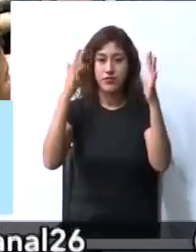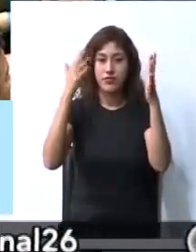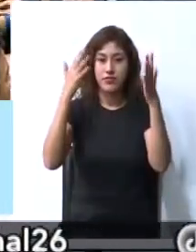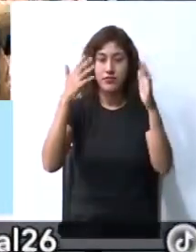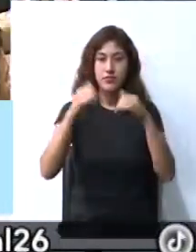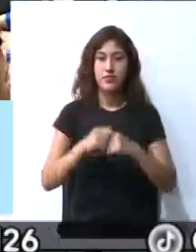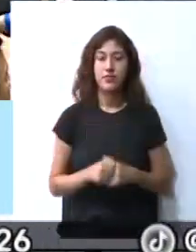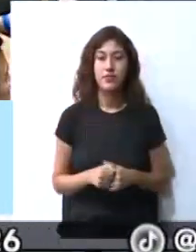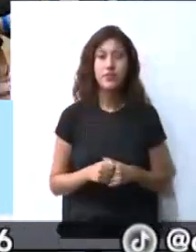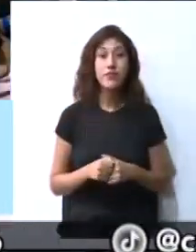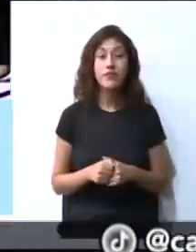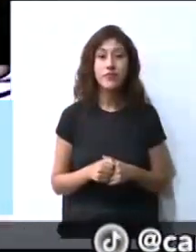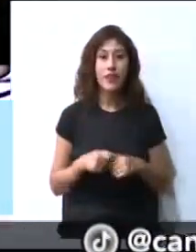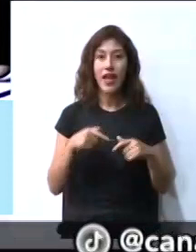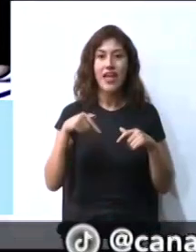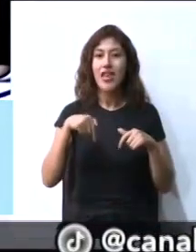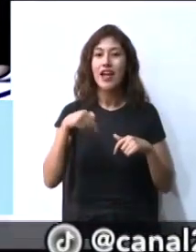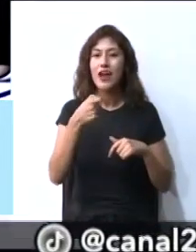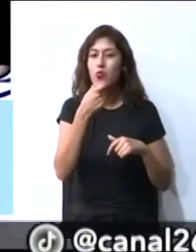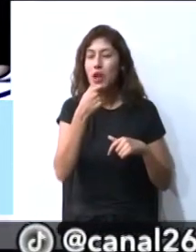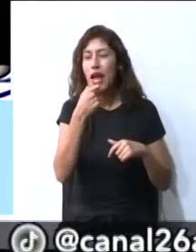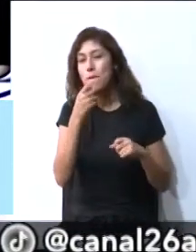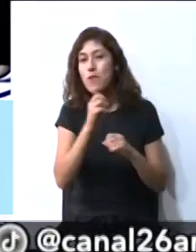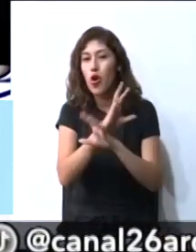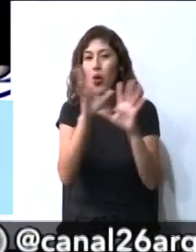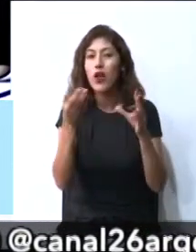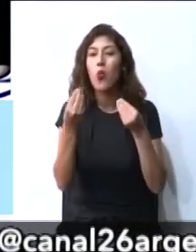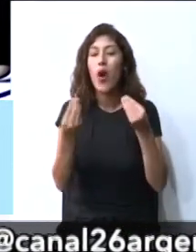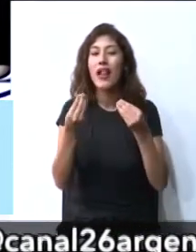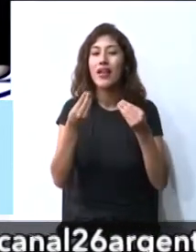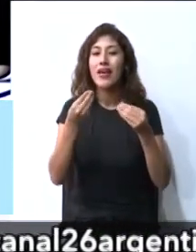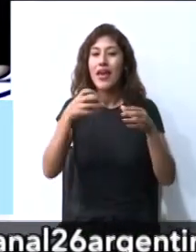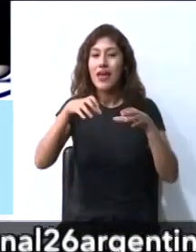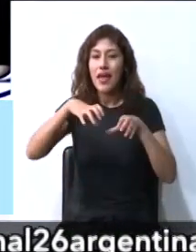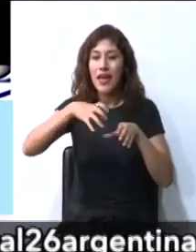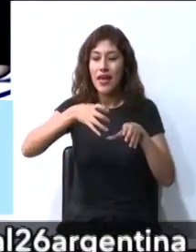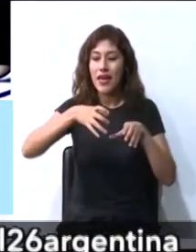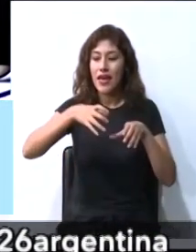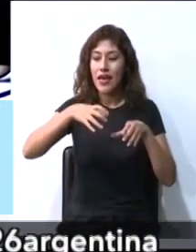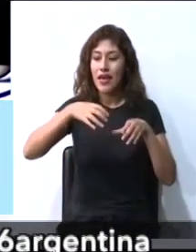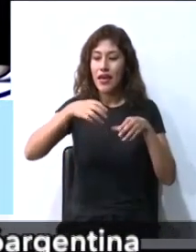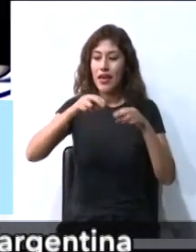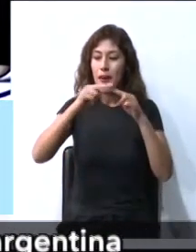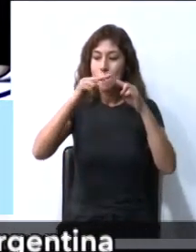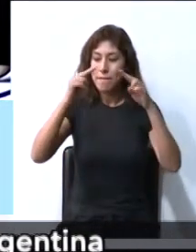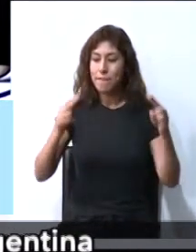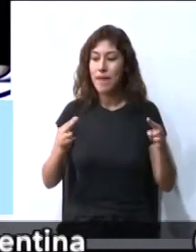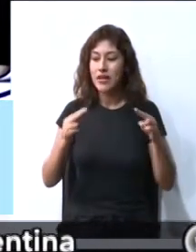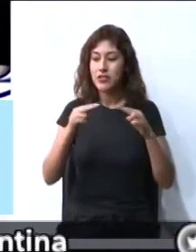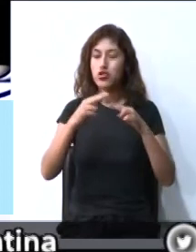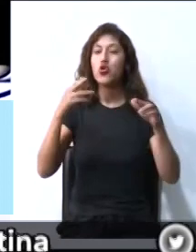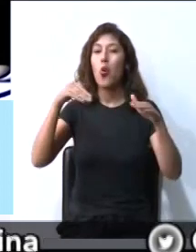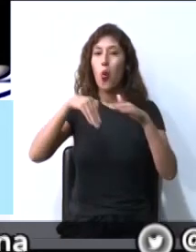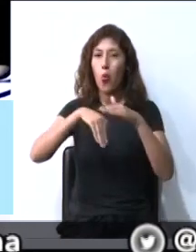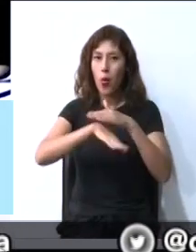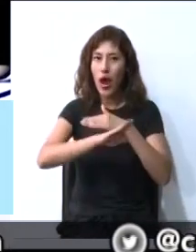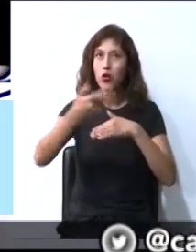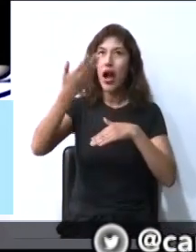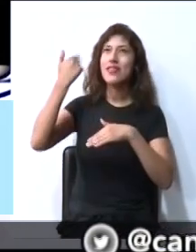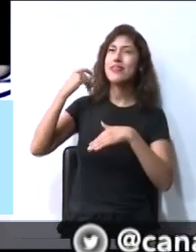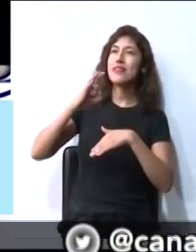Y un claro ejemplo de eso es el Paseo del Bajo. Cuando iniciamos la obra, en el